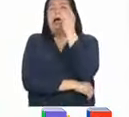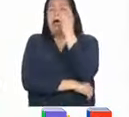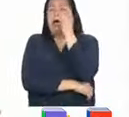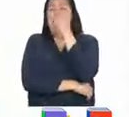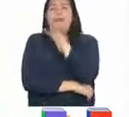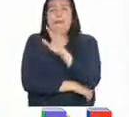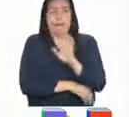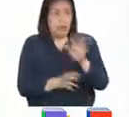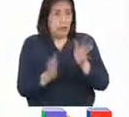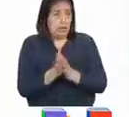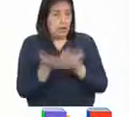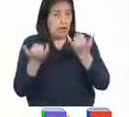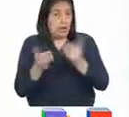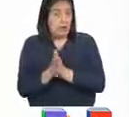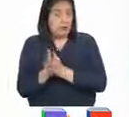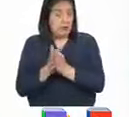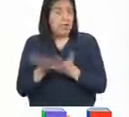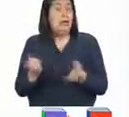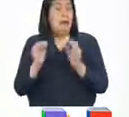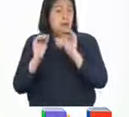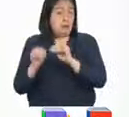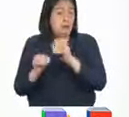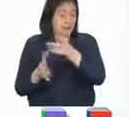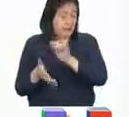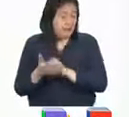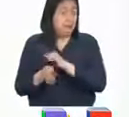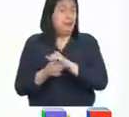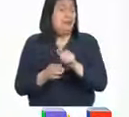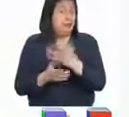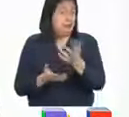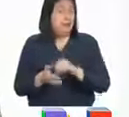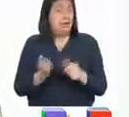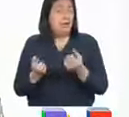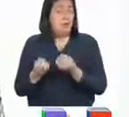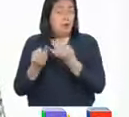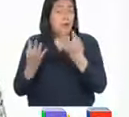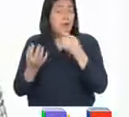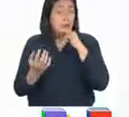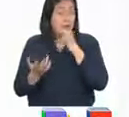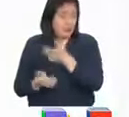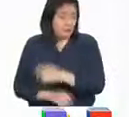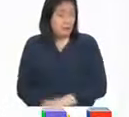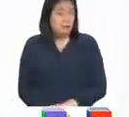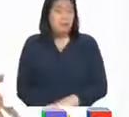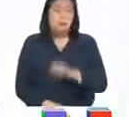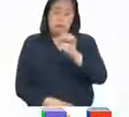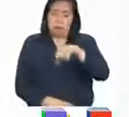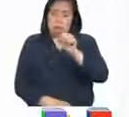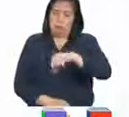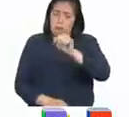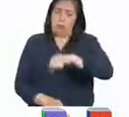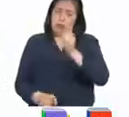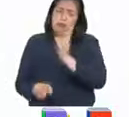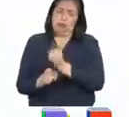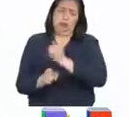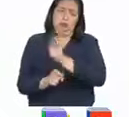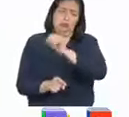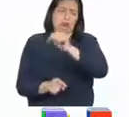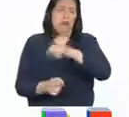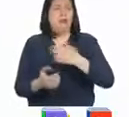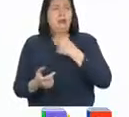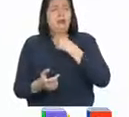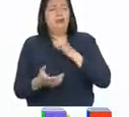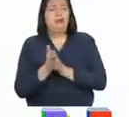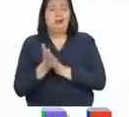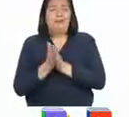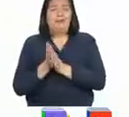entiendo. ¿Te animas a intentar aplicar este redondeo a la población de mujeres? Sí, por supuesto. Me